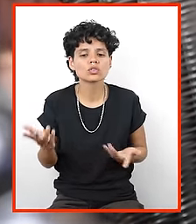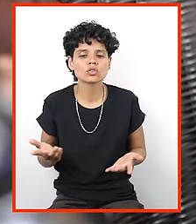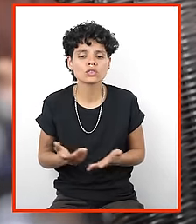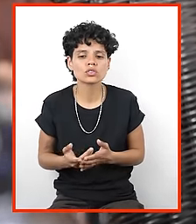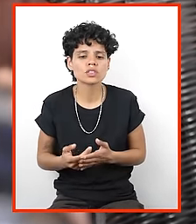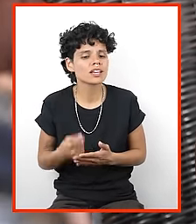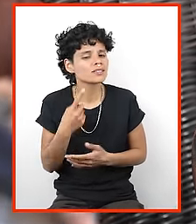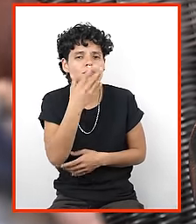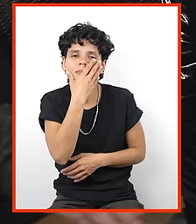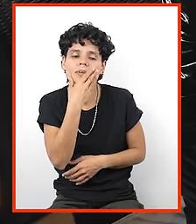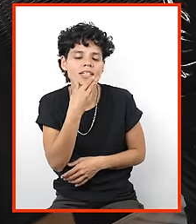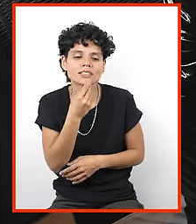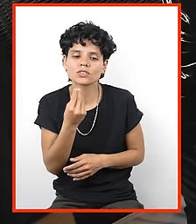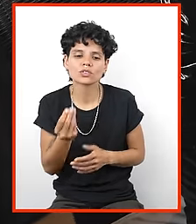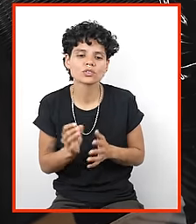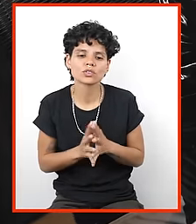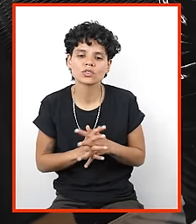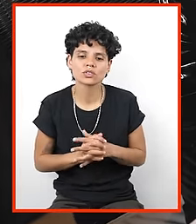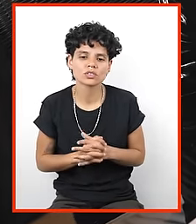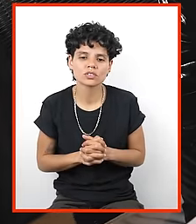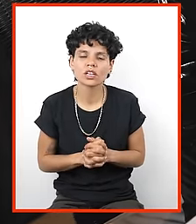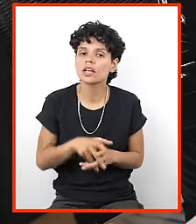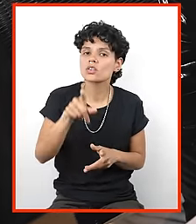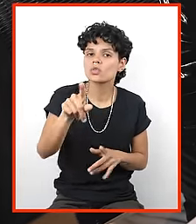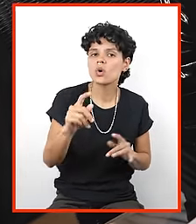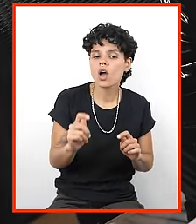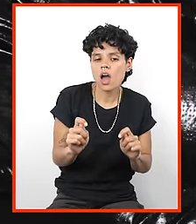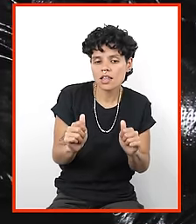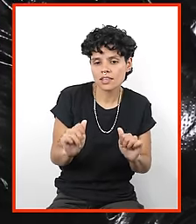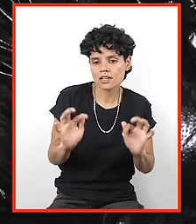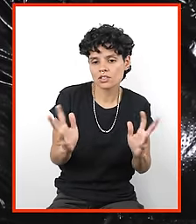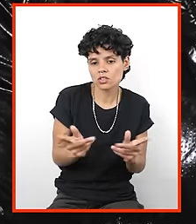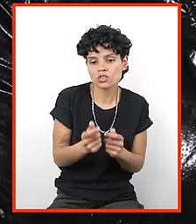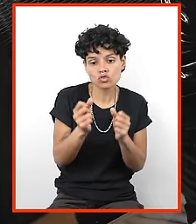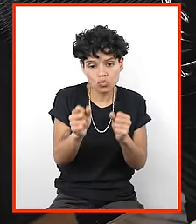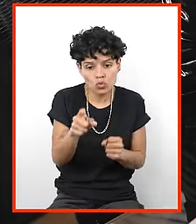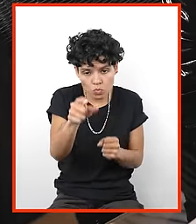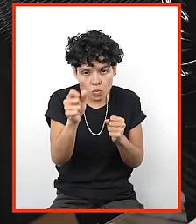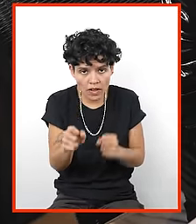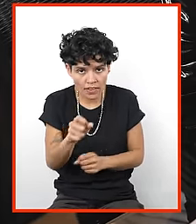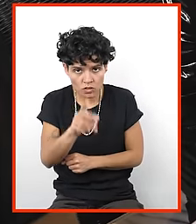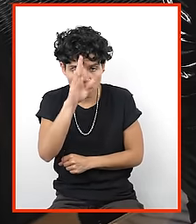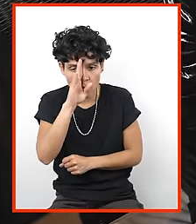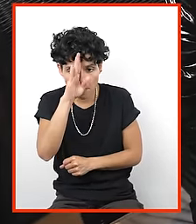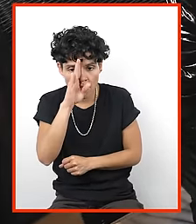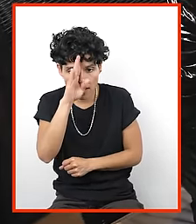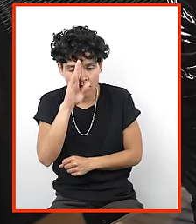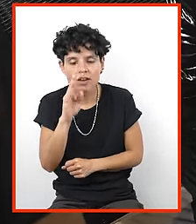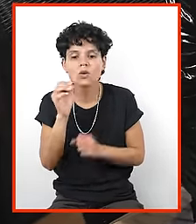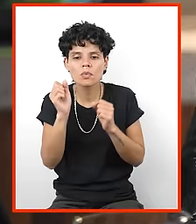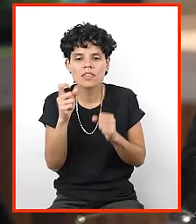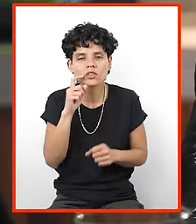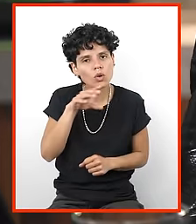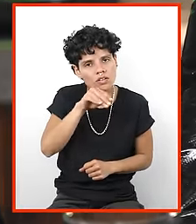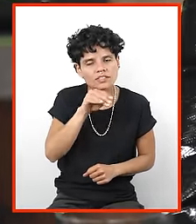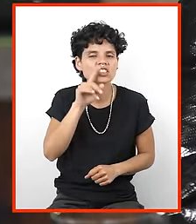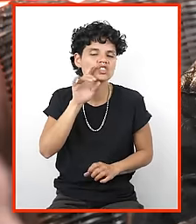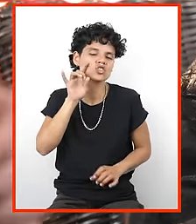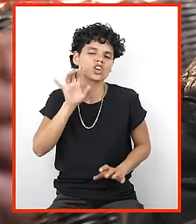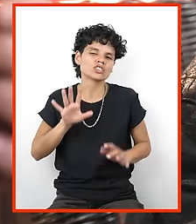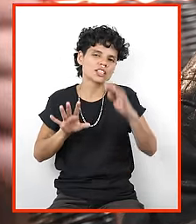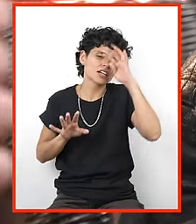libre. Es muy preciosa. Uno de tus talentos ocultos es hablar como perro. ¿Yo? Hacerle voz a los perros. Sí, no, así yo